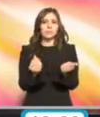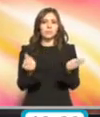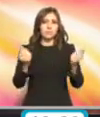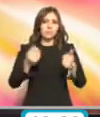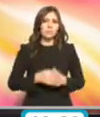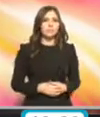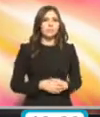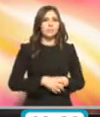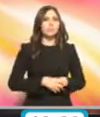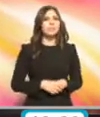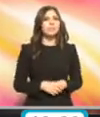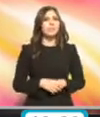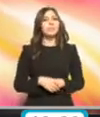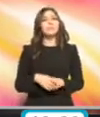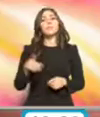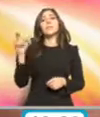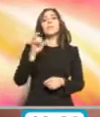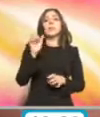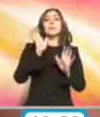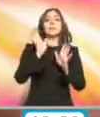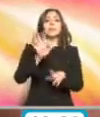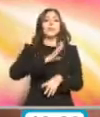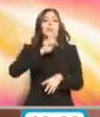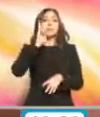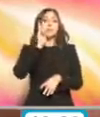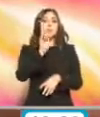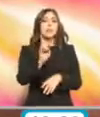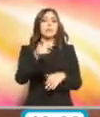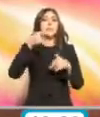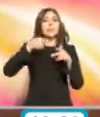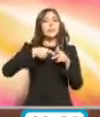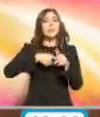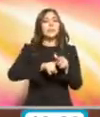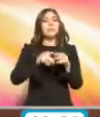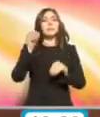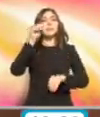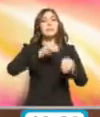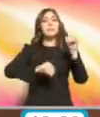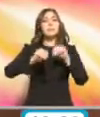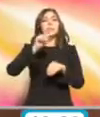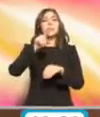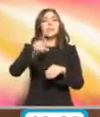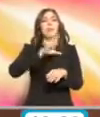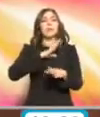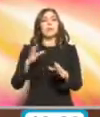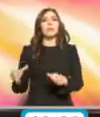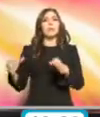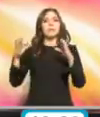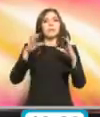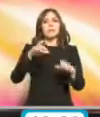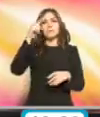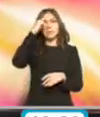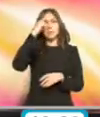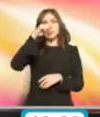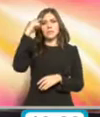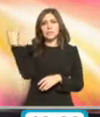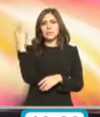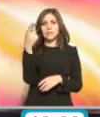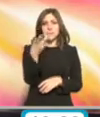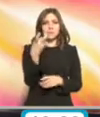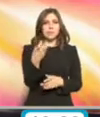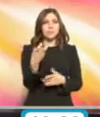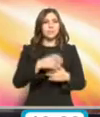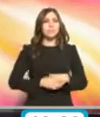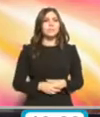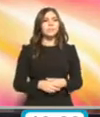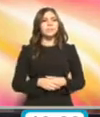qué rico. Muy bien, Como ya una que está nube. así, entonces Una vamos nube. a comenzar a armar. Tenemos nuestro molde, pero es sencillo nada más esto, chicos. Ya nada